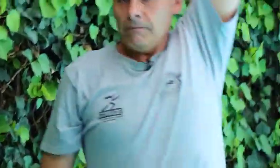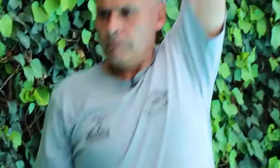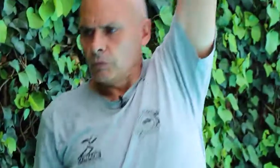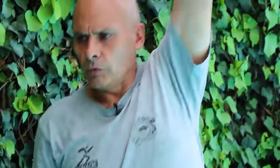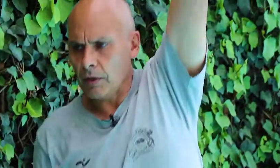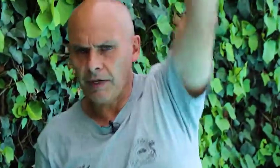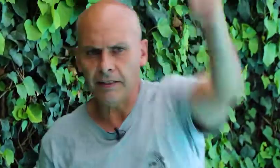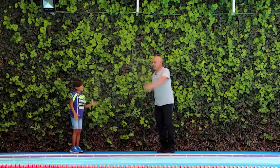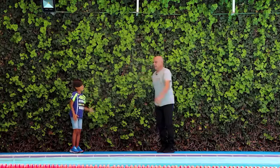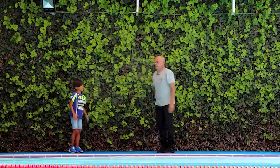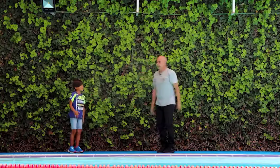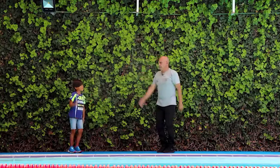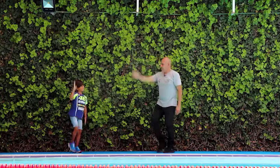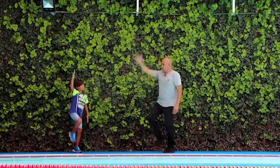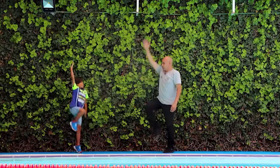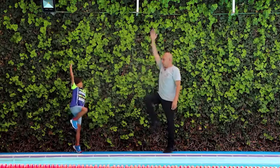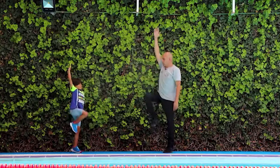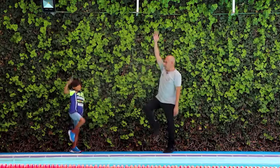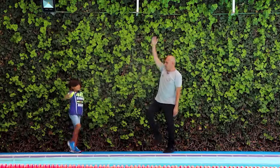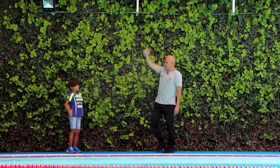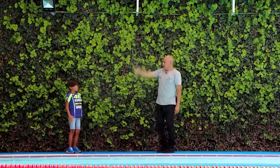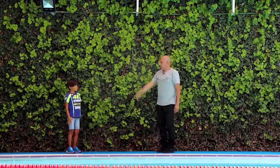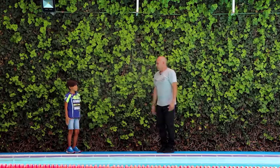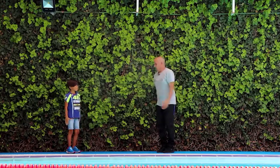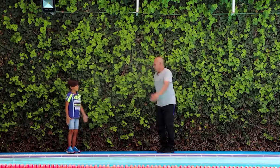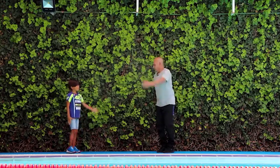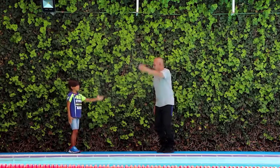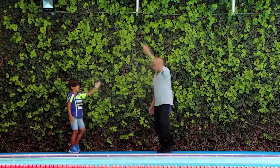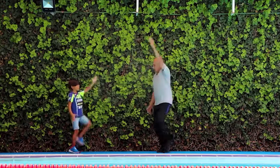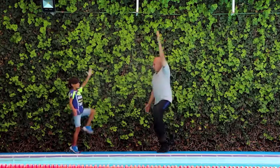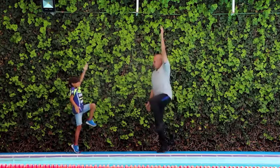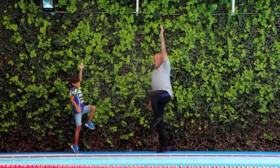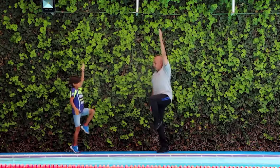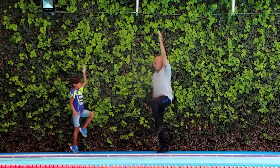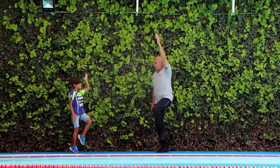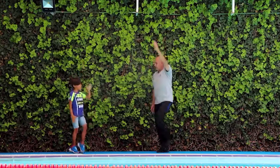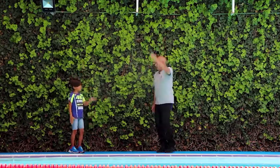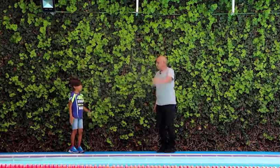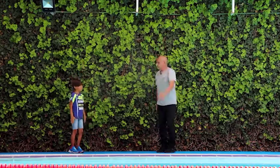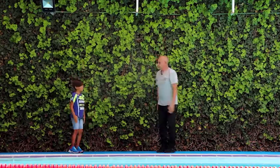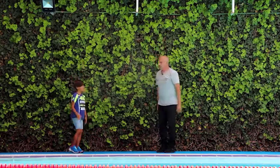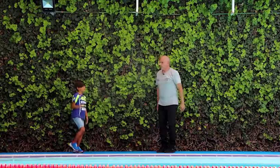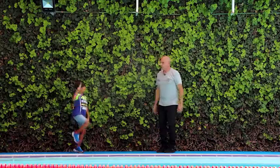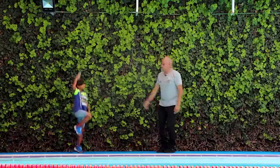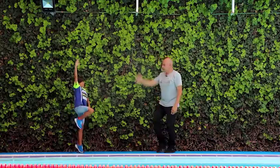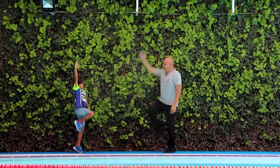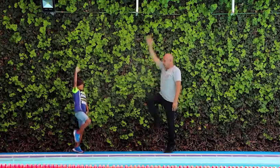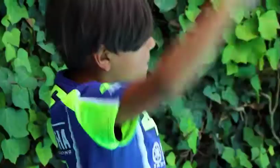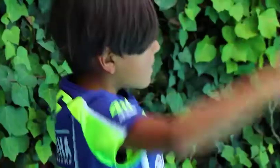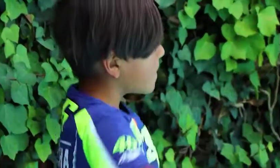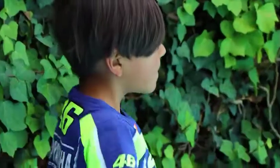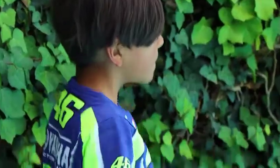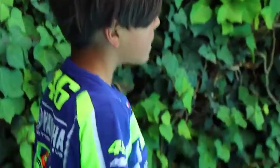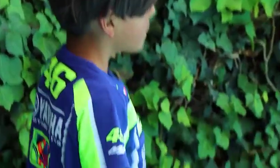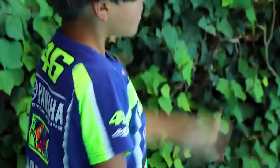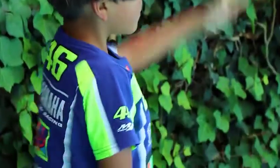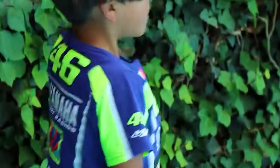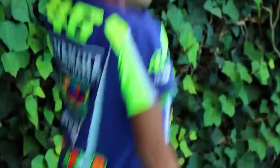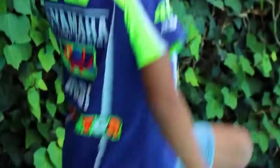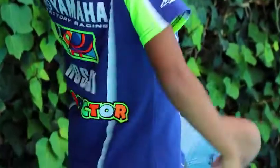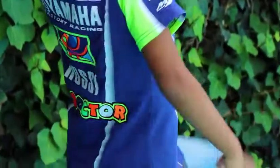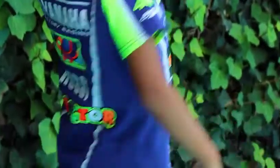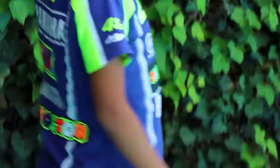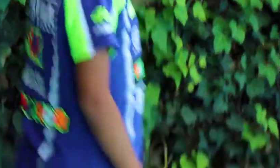¿Va? Una más. Una más. Acuérdate, elevas rodilla y la